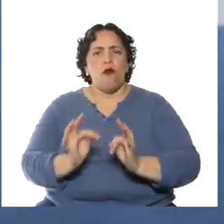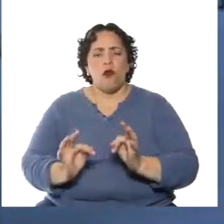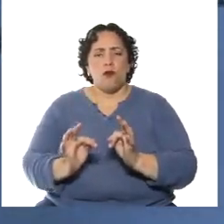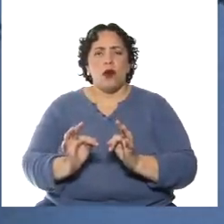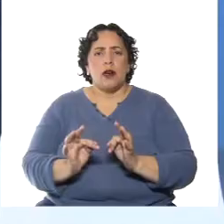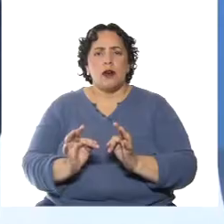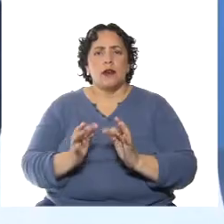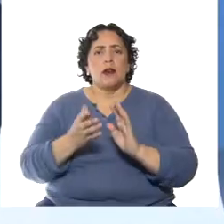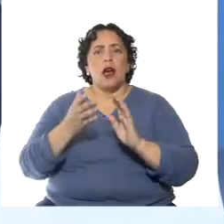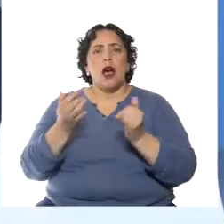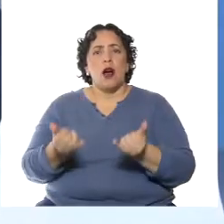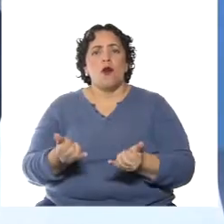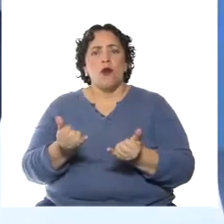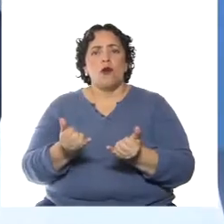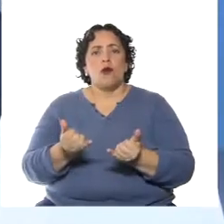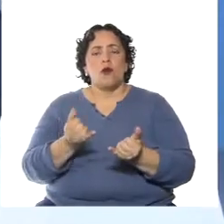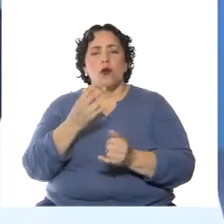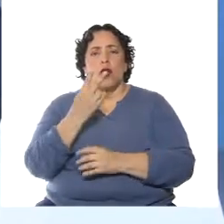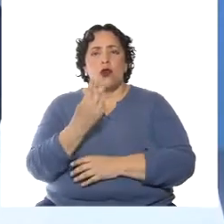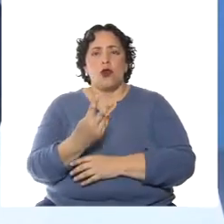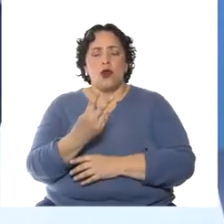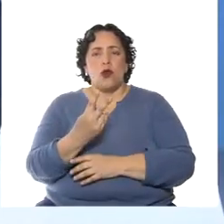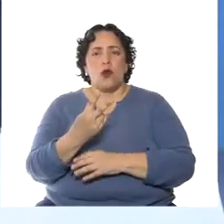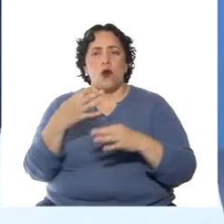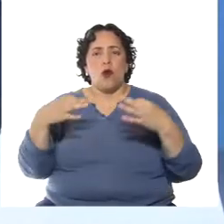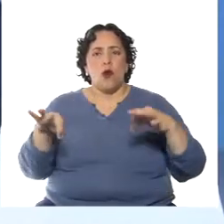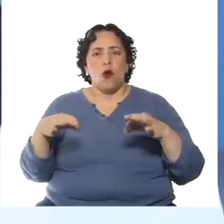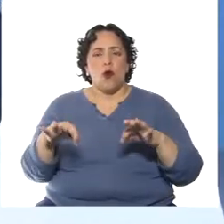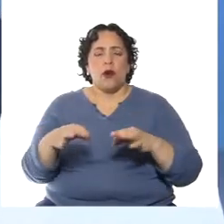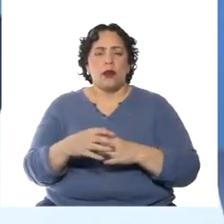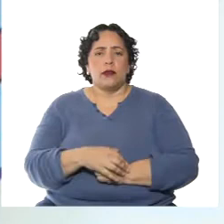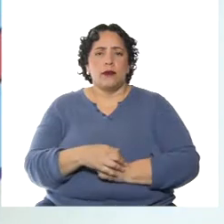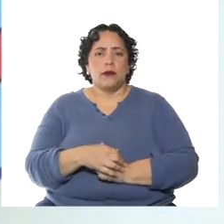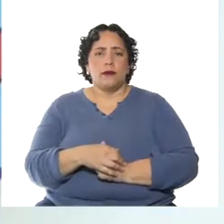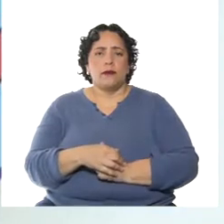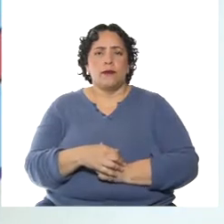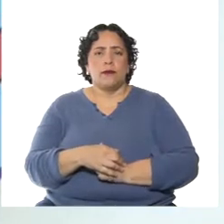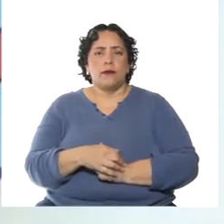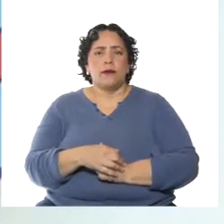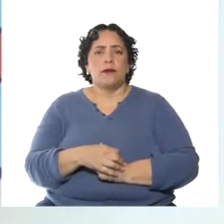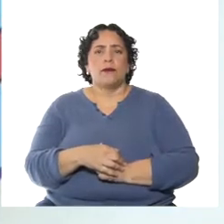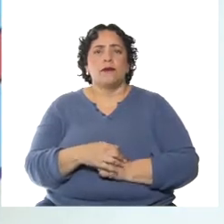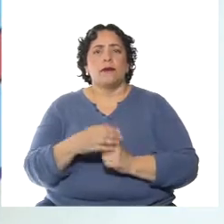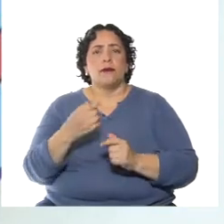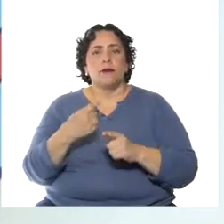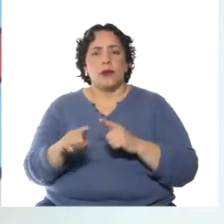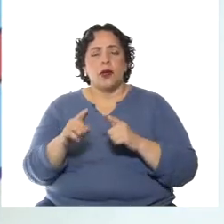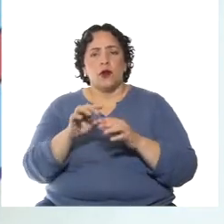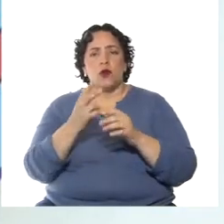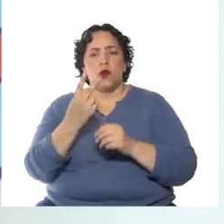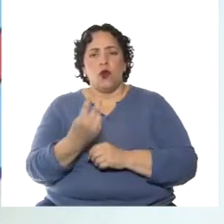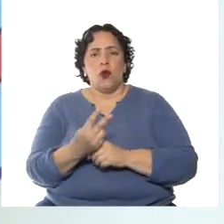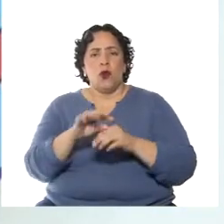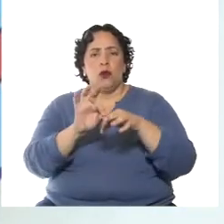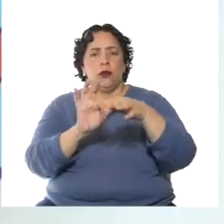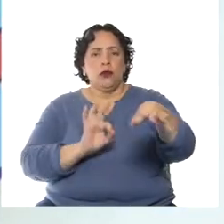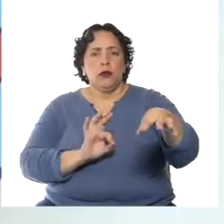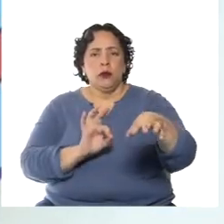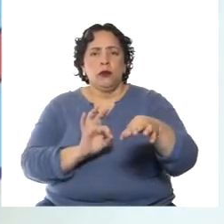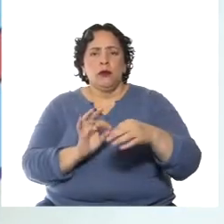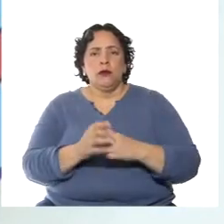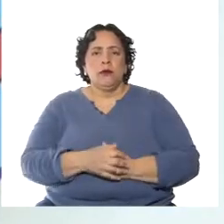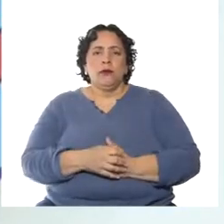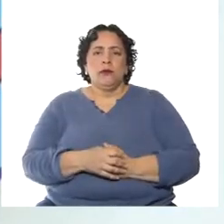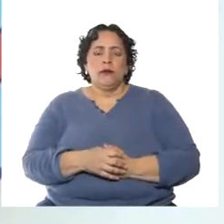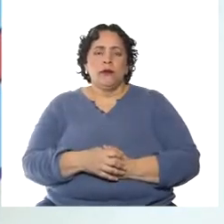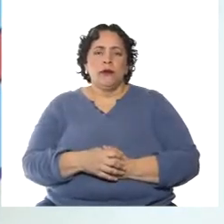y pasó ahora a ser dos pedazos de hoja. Continúa siendo una hoja, pero obviamente que está rasgada o está rota o se divide